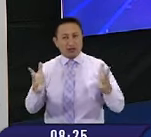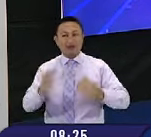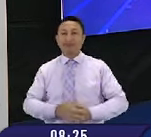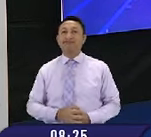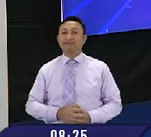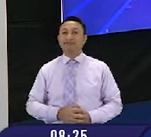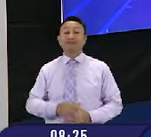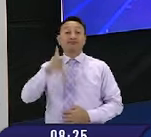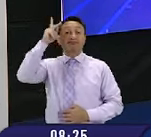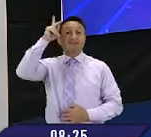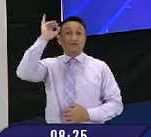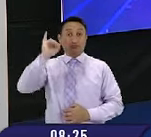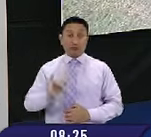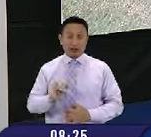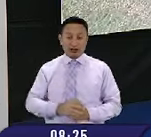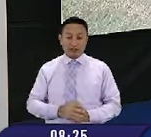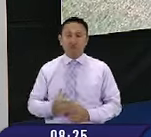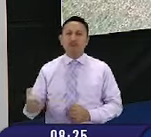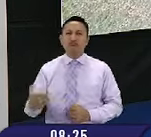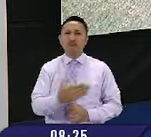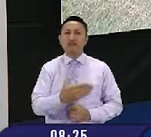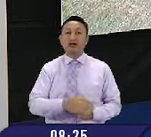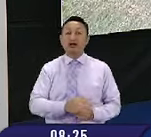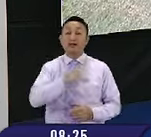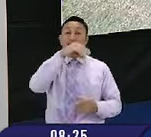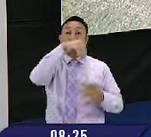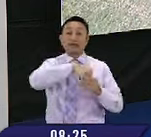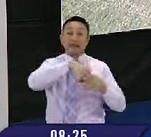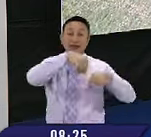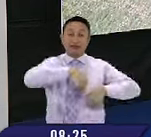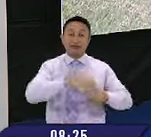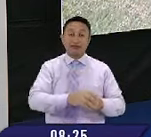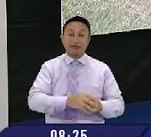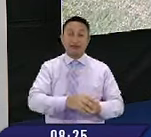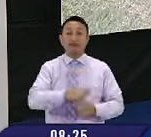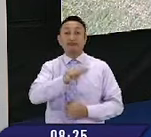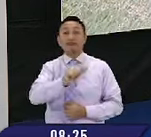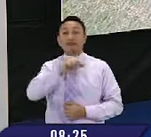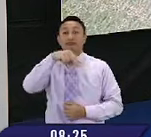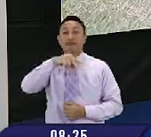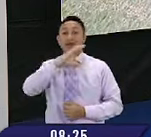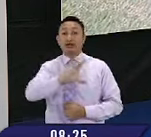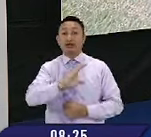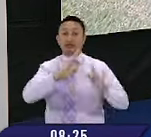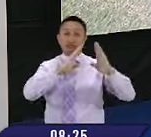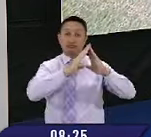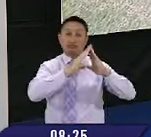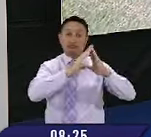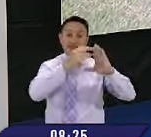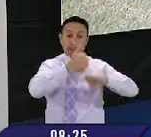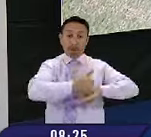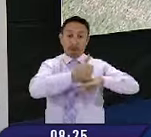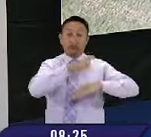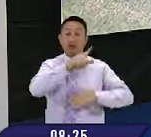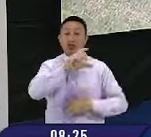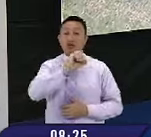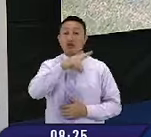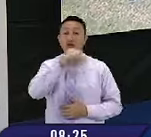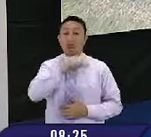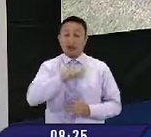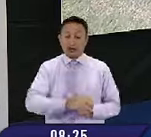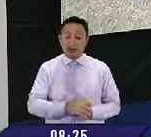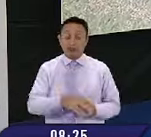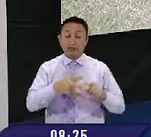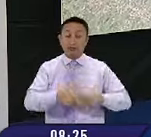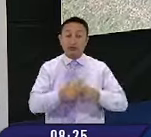con Priscila Cadena, está en el cuartel general del Cuerpo de Agentes de Control Metropolitano de la Loma de Puengasí, donde se